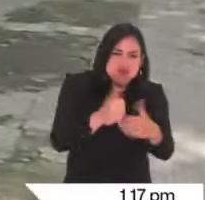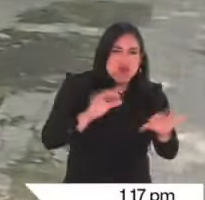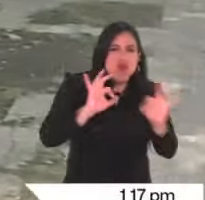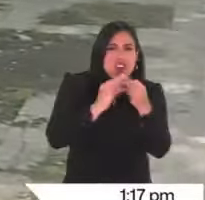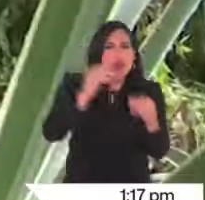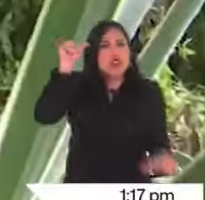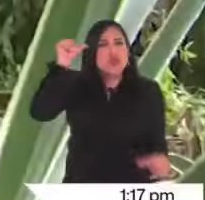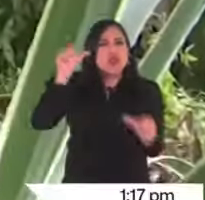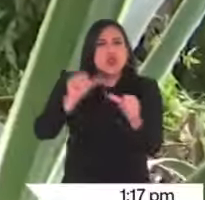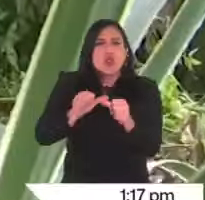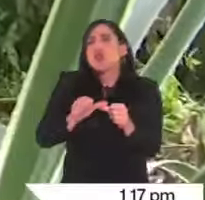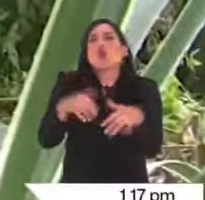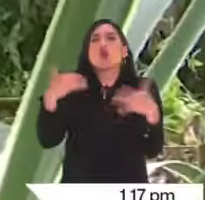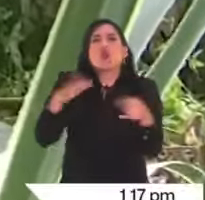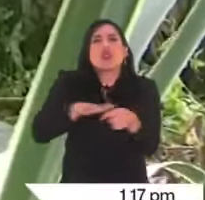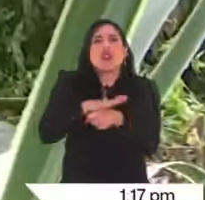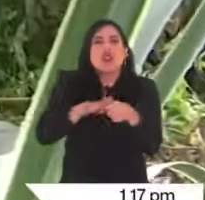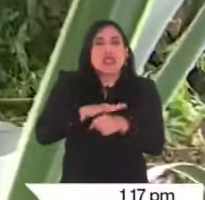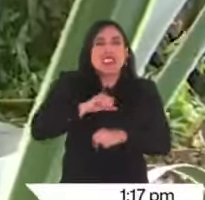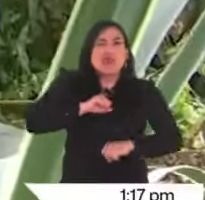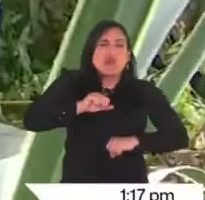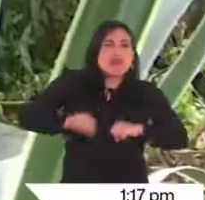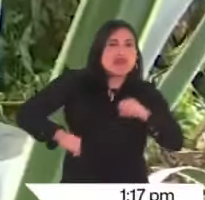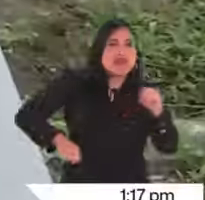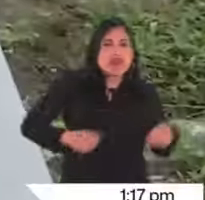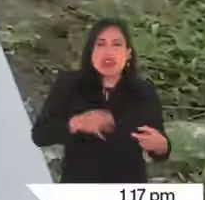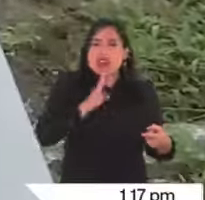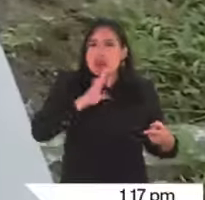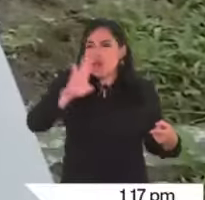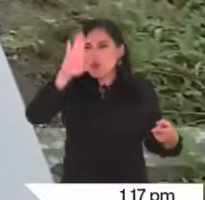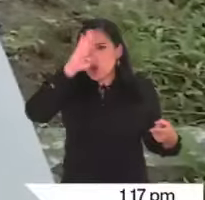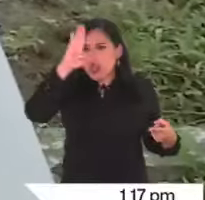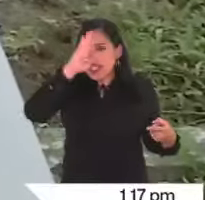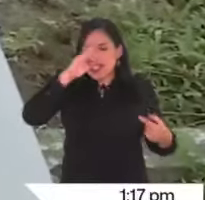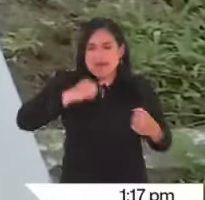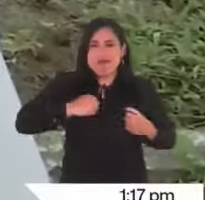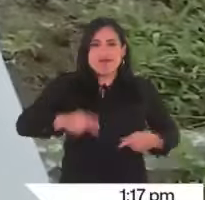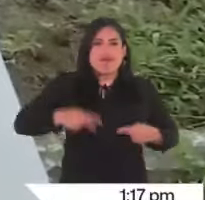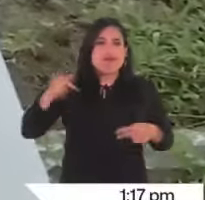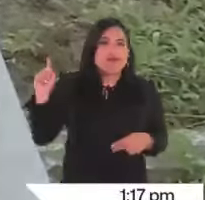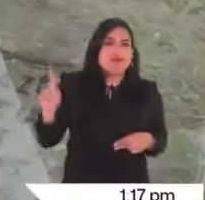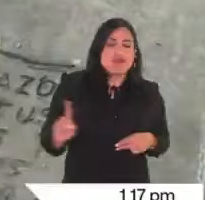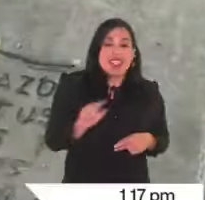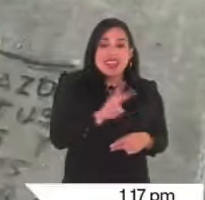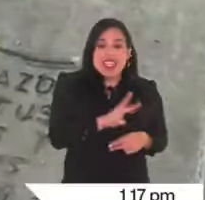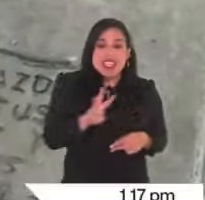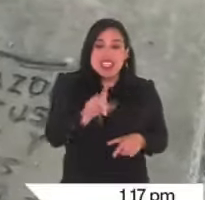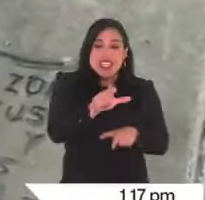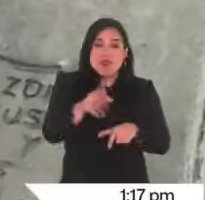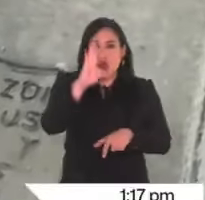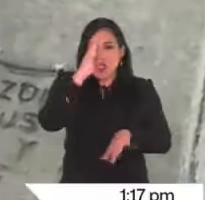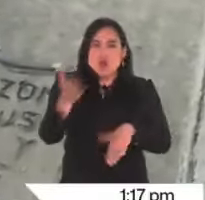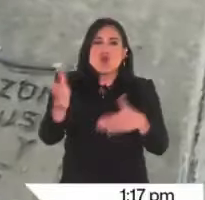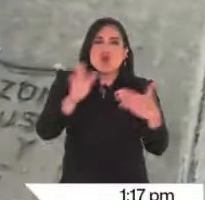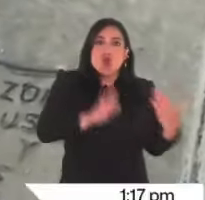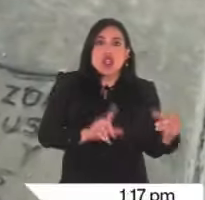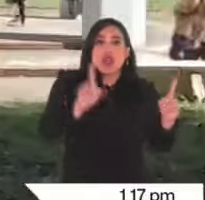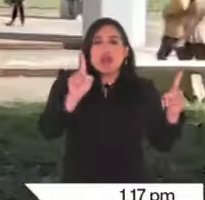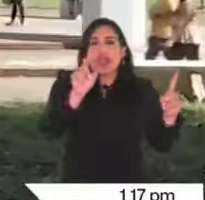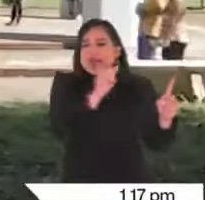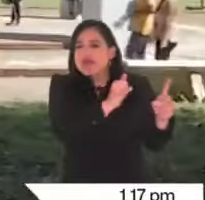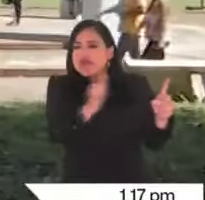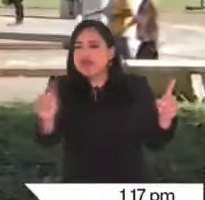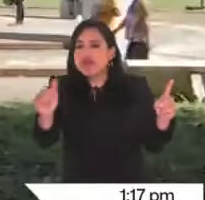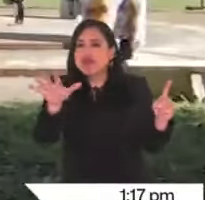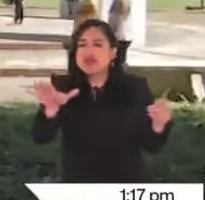para poder salir en medio del lodo, como los policías que dieron su vida, 33 en total, pero hay tres imágenes que persisten